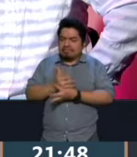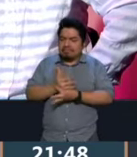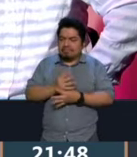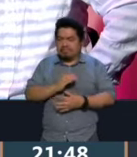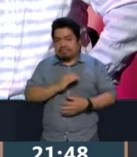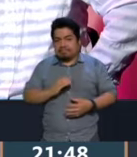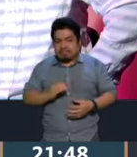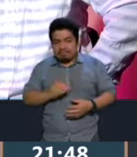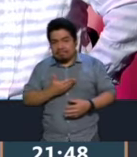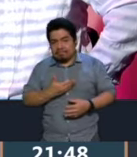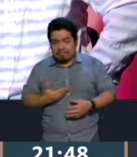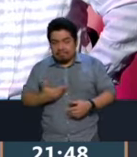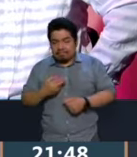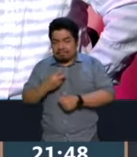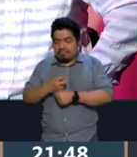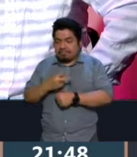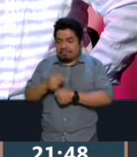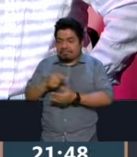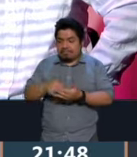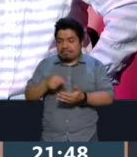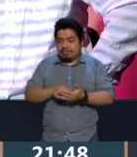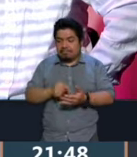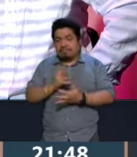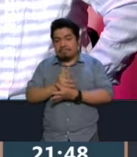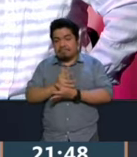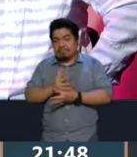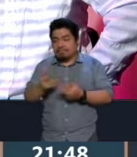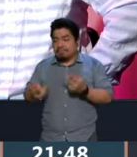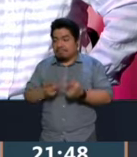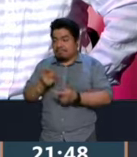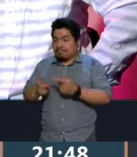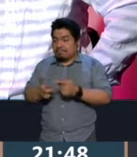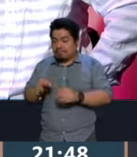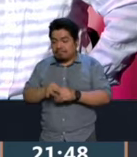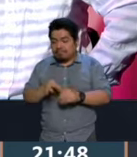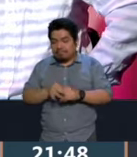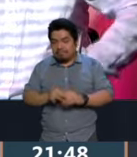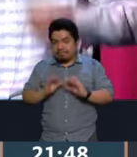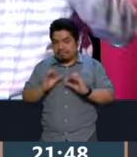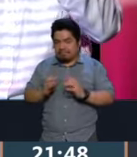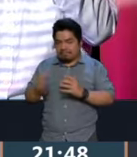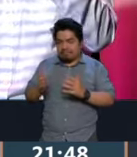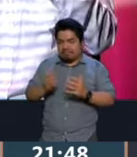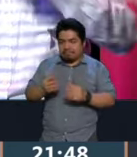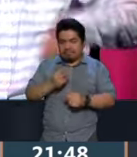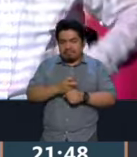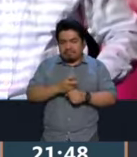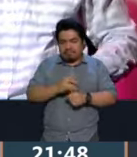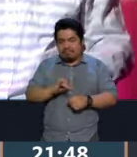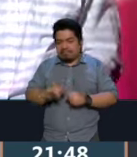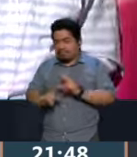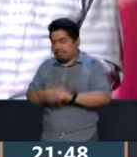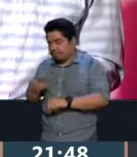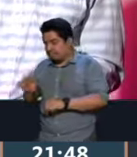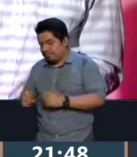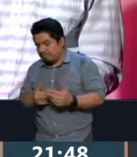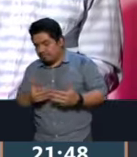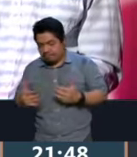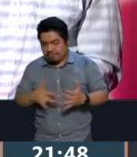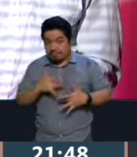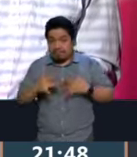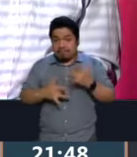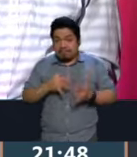candidato presidencial sale en segundo lugar en las encuestas y luego nos dice ahorita que las encuestas no votan. Entonces, ahí ojo, no están en segundo lugar y están conscientes que a ver